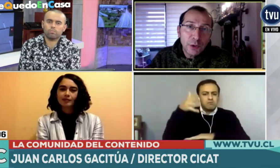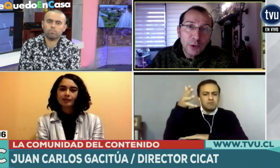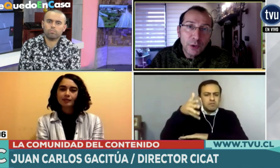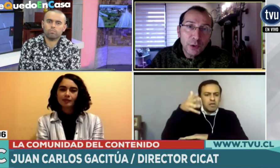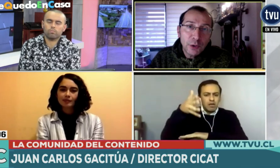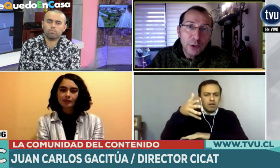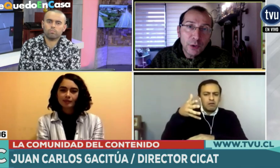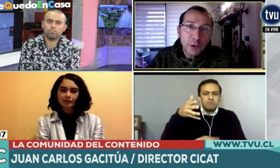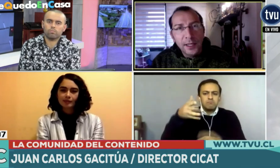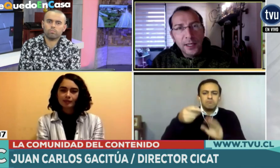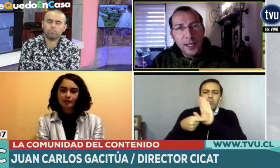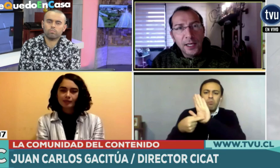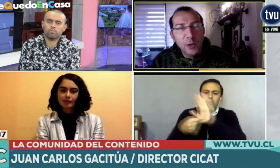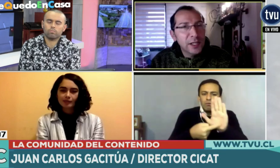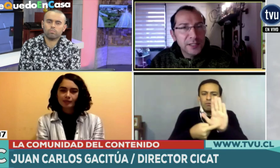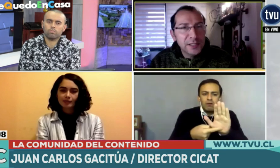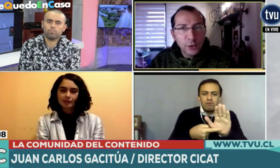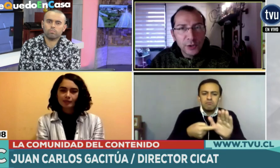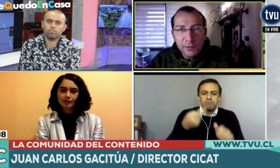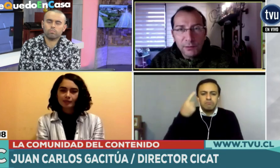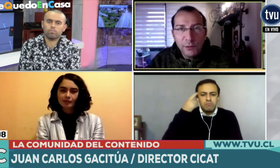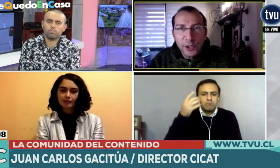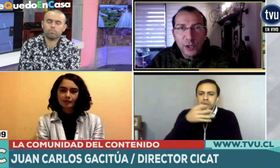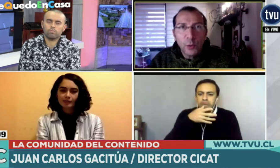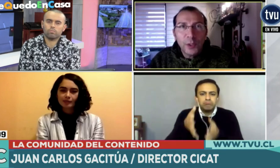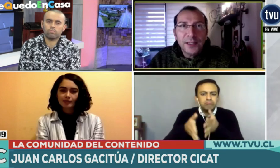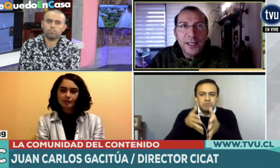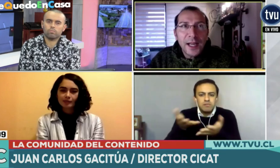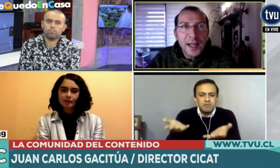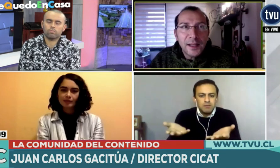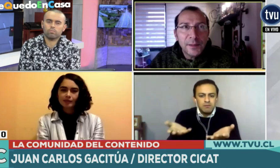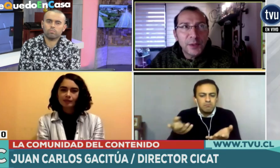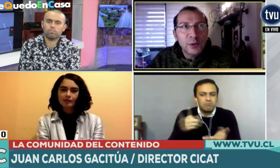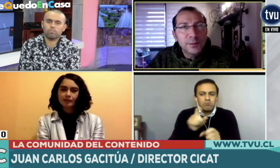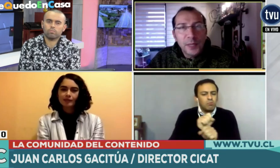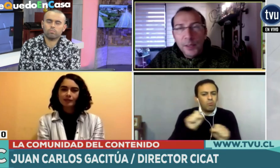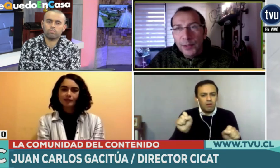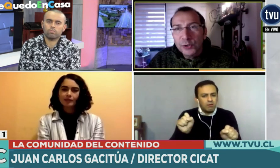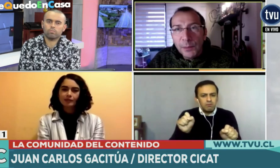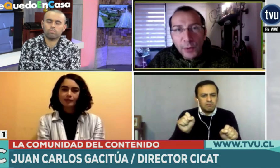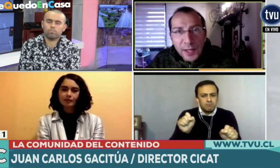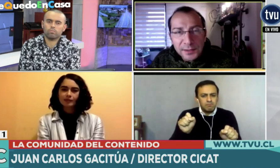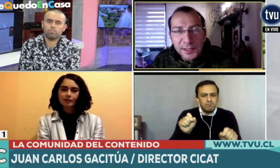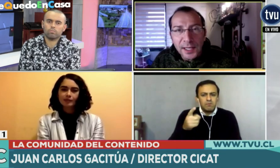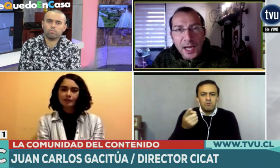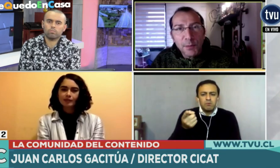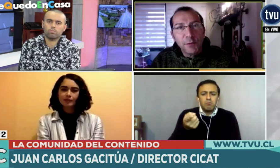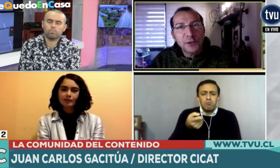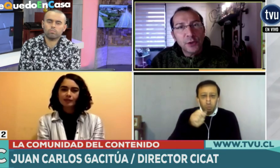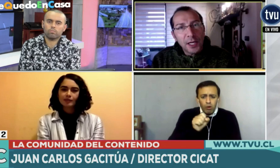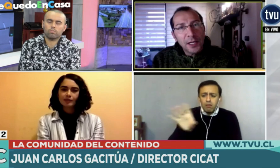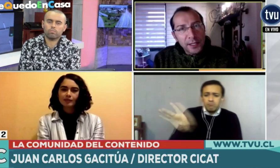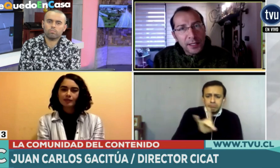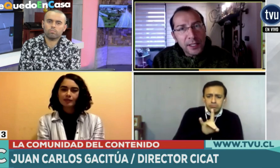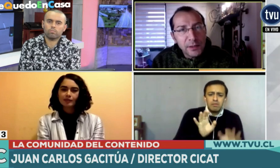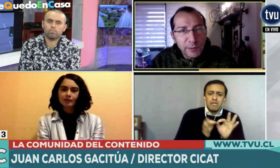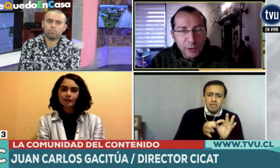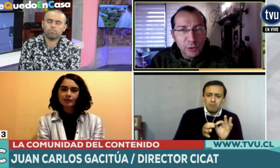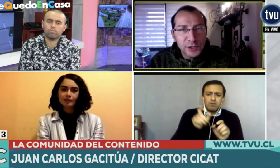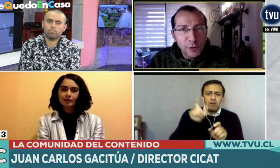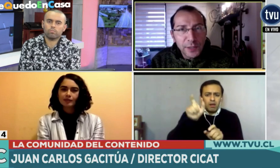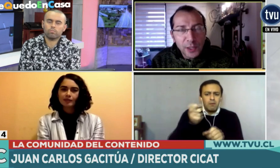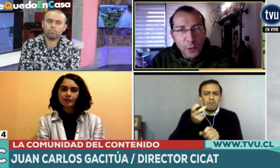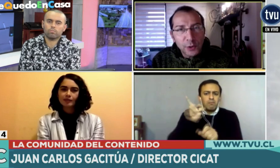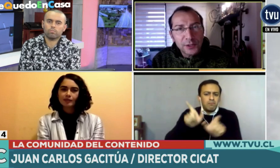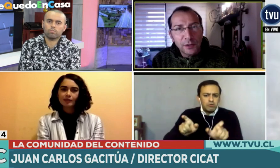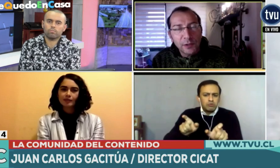Nos movemos, donde la lengua de diseño nos está incorporada. Pero si no cuesta, no es que no cueste nada, pero se puede hacer. Hay profesionales, y aquí,